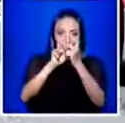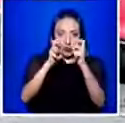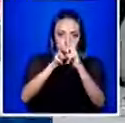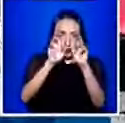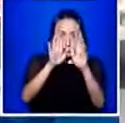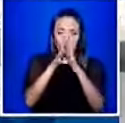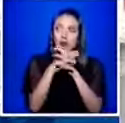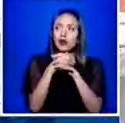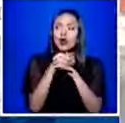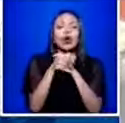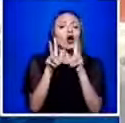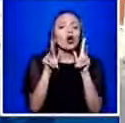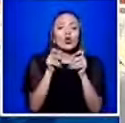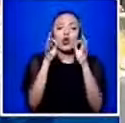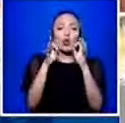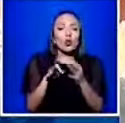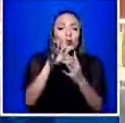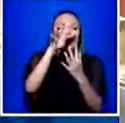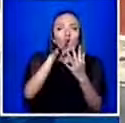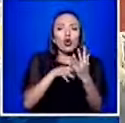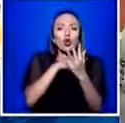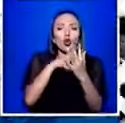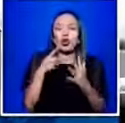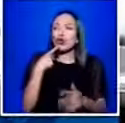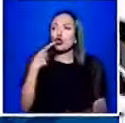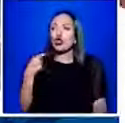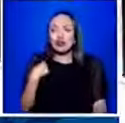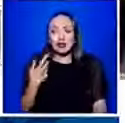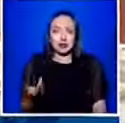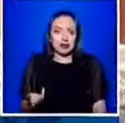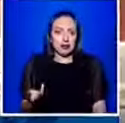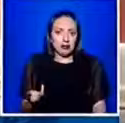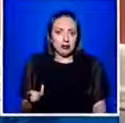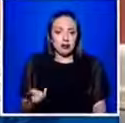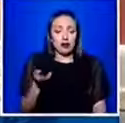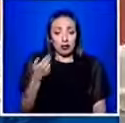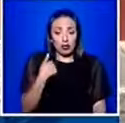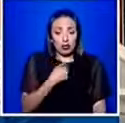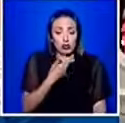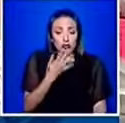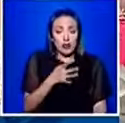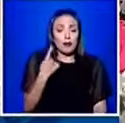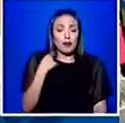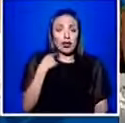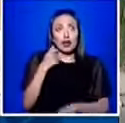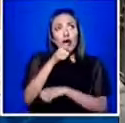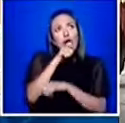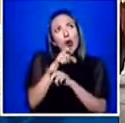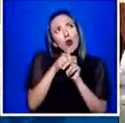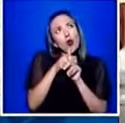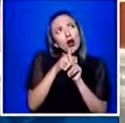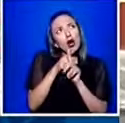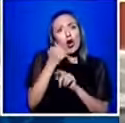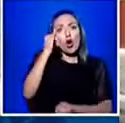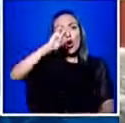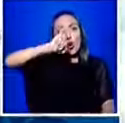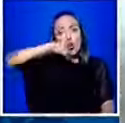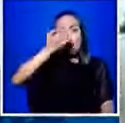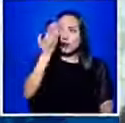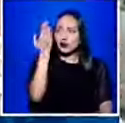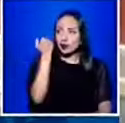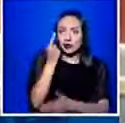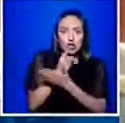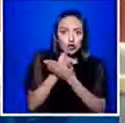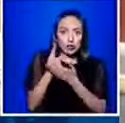nosotros es lo que no se cumple con el horario que designan ellos. Nosotros hemos perdido el agua desde el día jueves de la semana